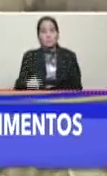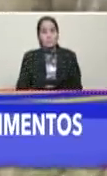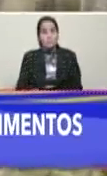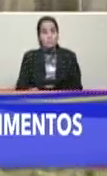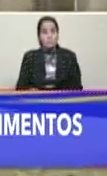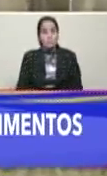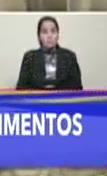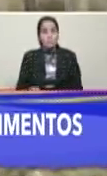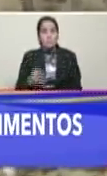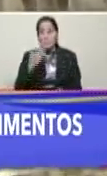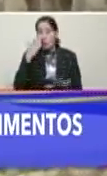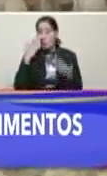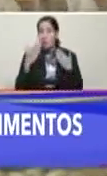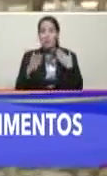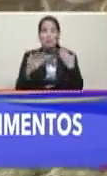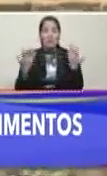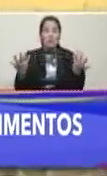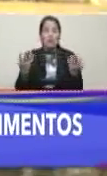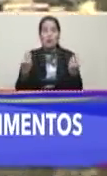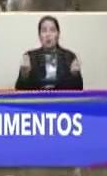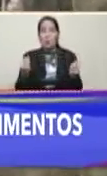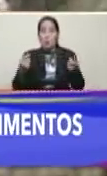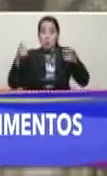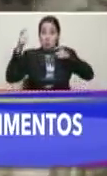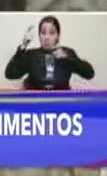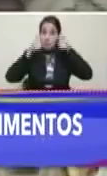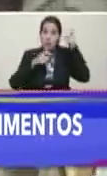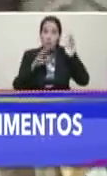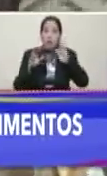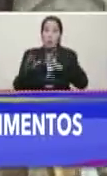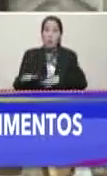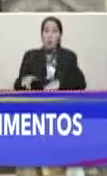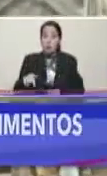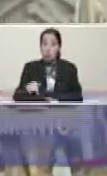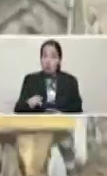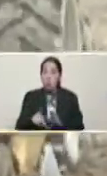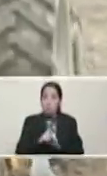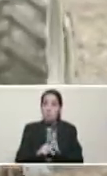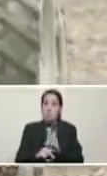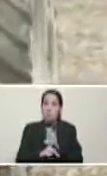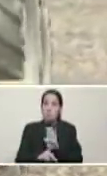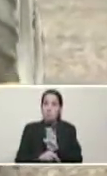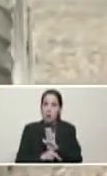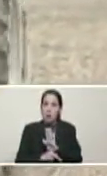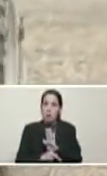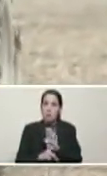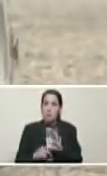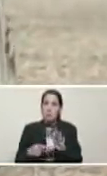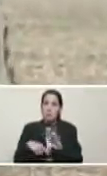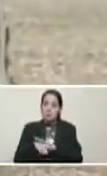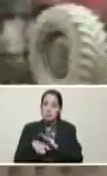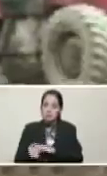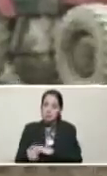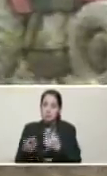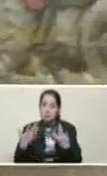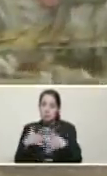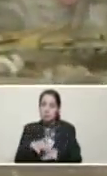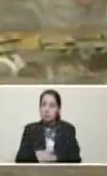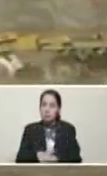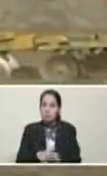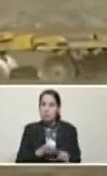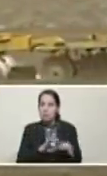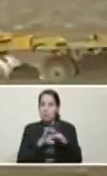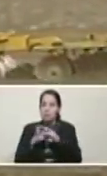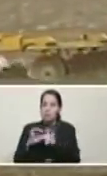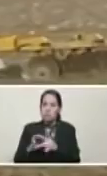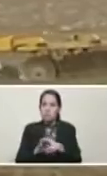siembra tiene la cara del pueblo y tiene la cara de chaves porque hoy en este plan de siembra se encuentran involucrados todos los sectores que hacen